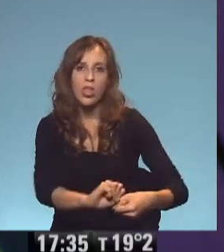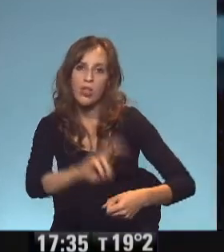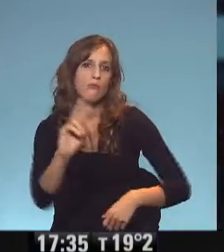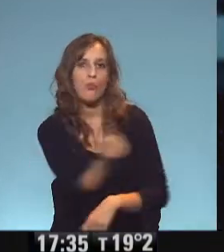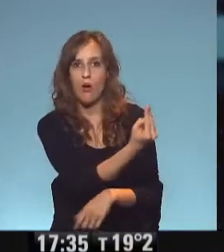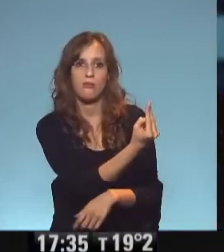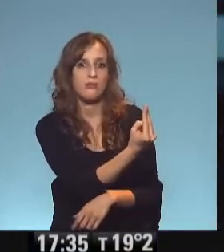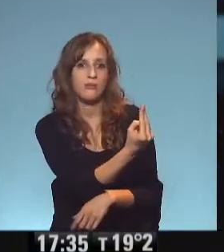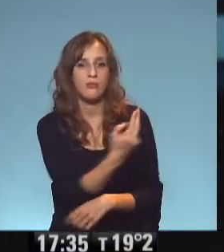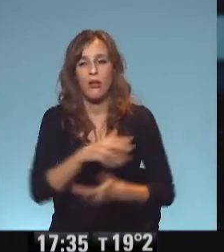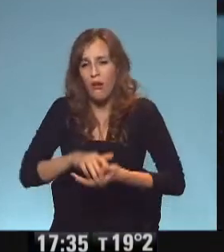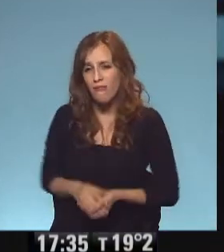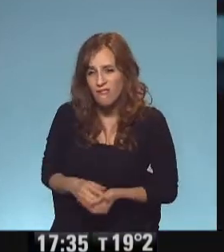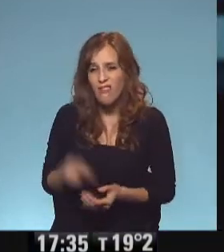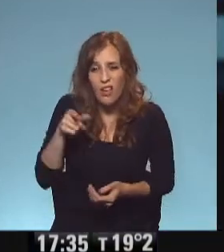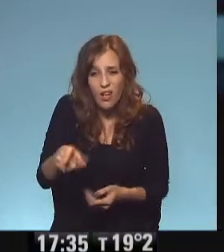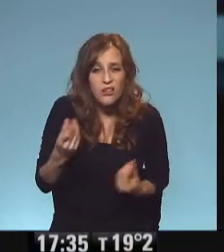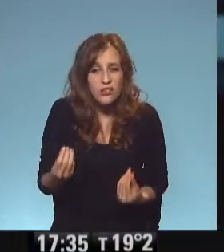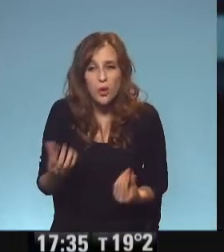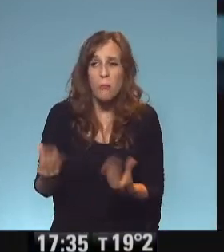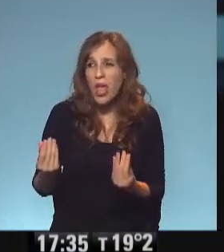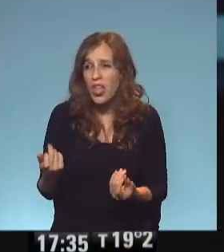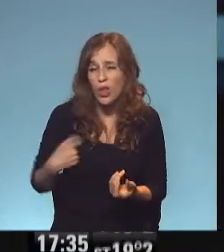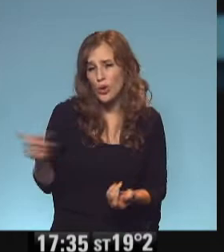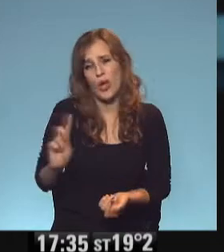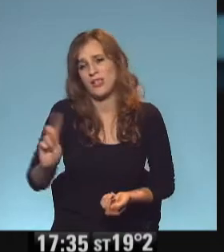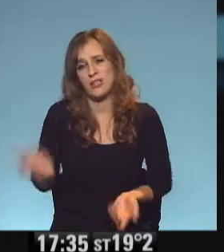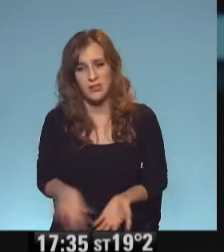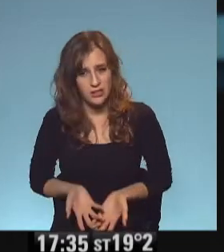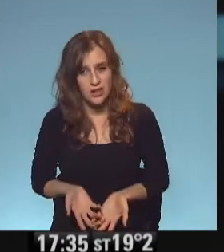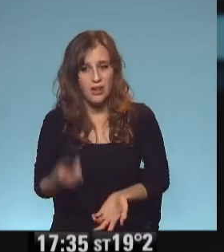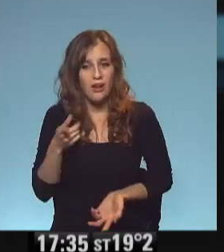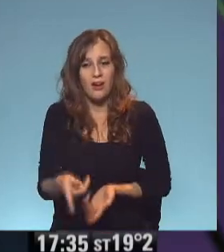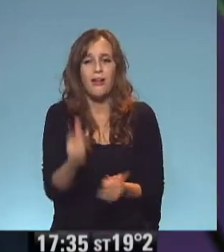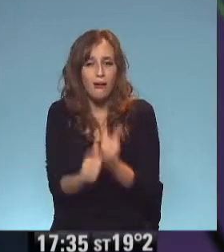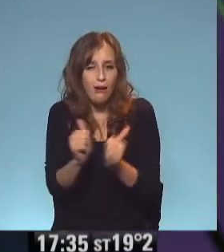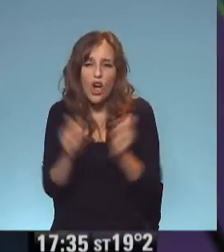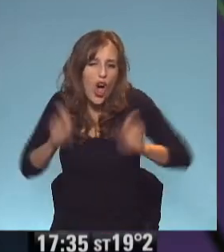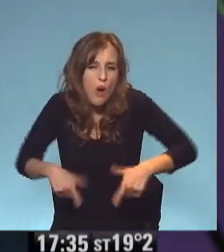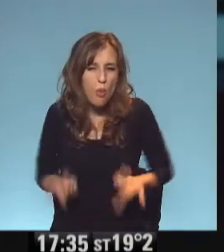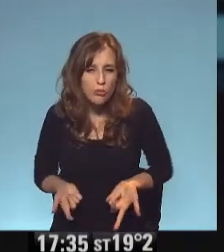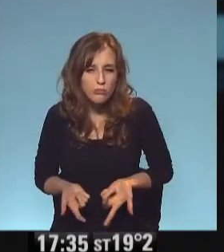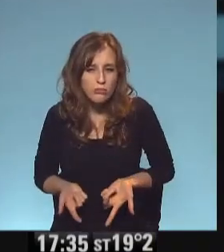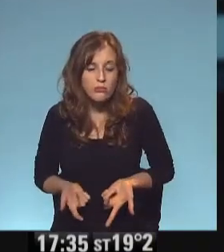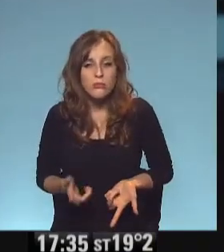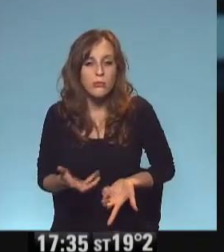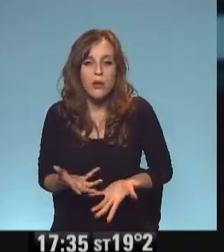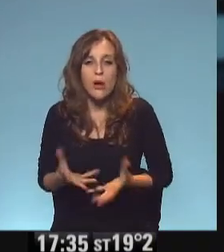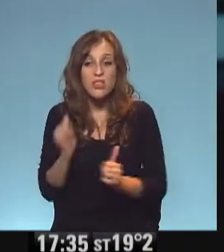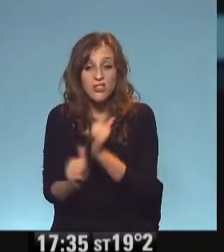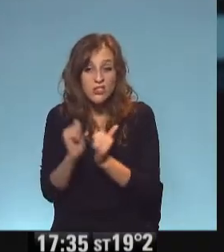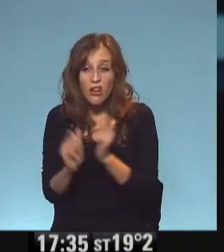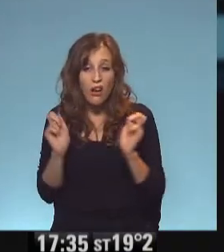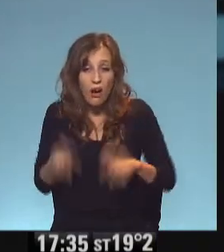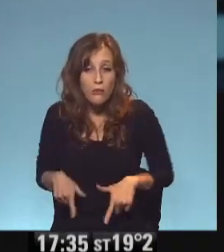muertas. ¡Esa no es una historia de miedo! ¡Es una historia cualquiera! Detesto las historias